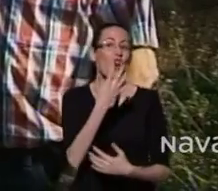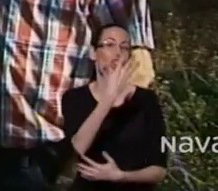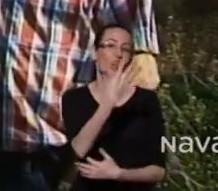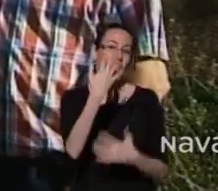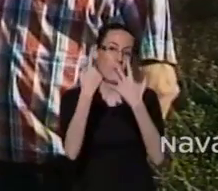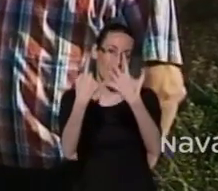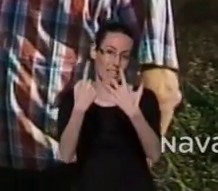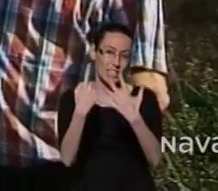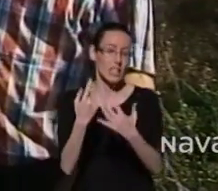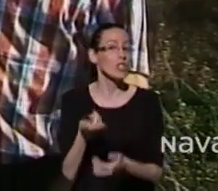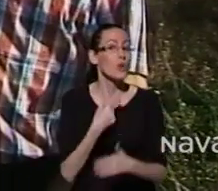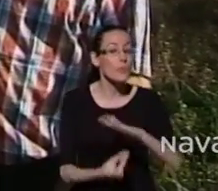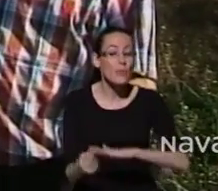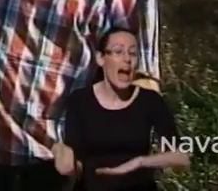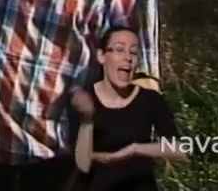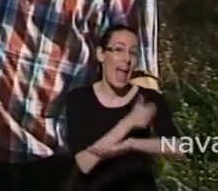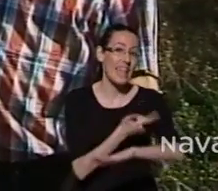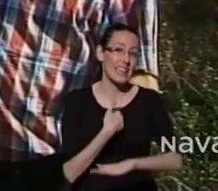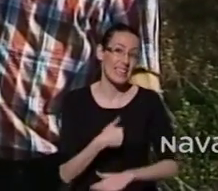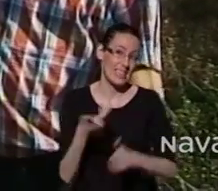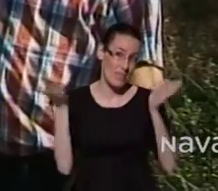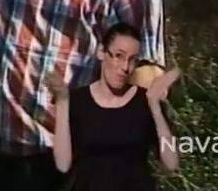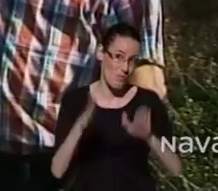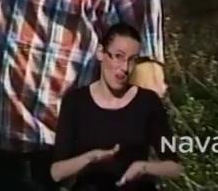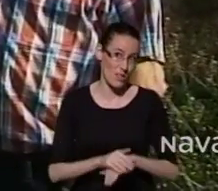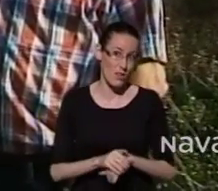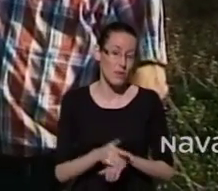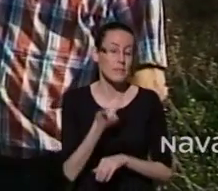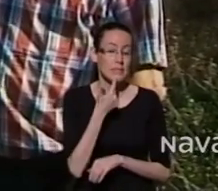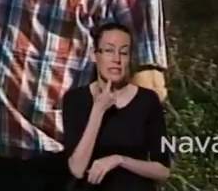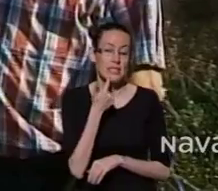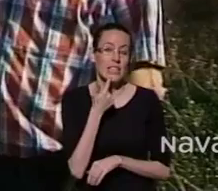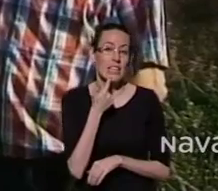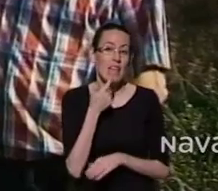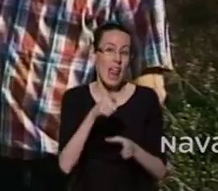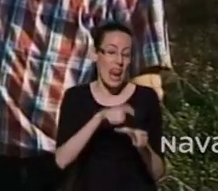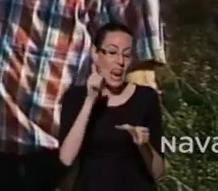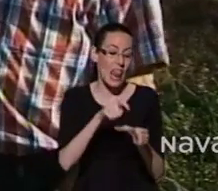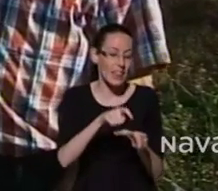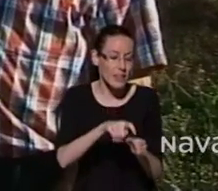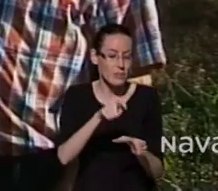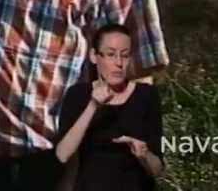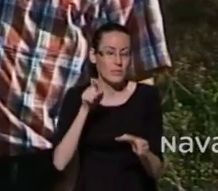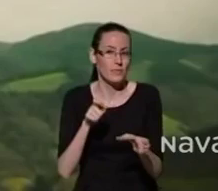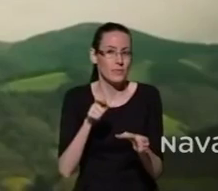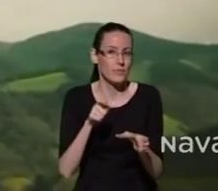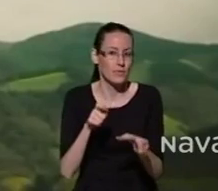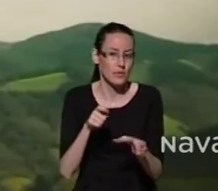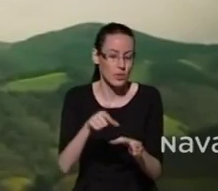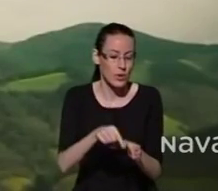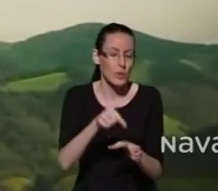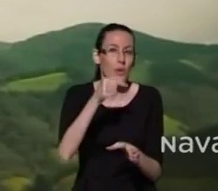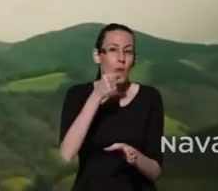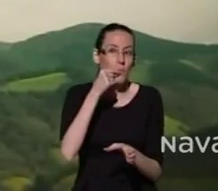había ido y yo no le he conocido. Pero eso dice que había abierto la lata y todavía ahora